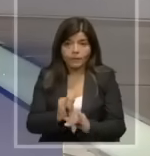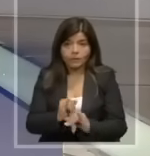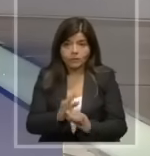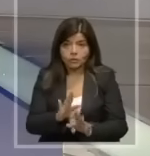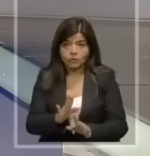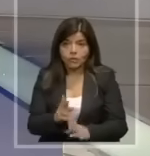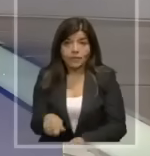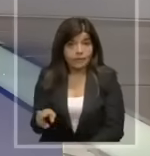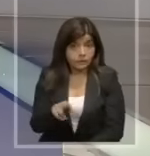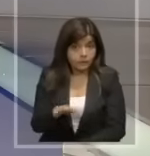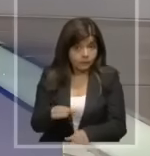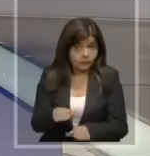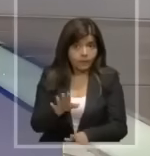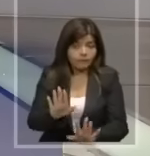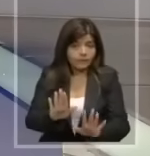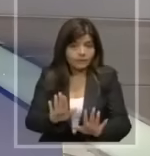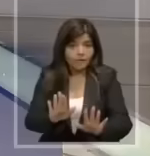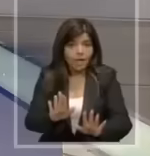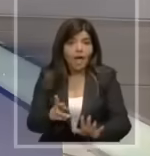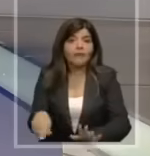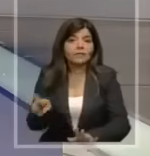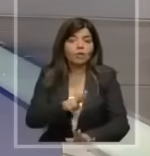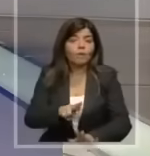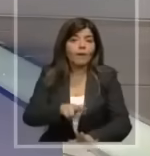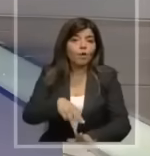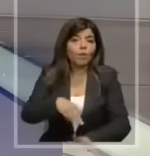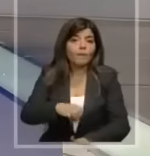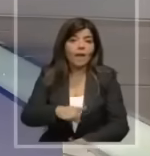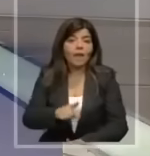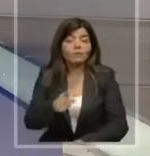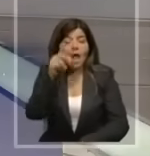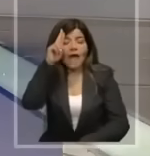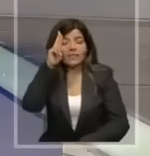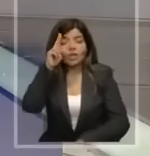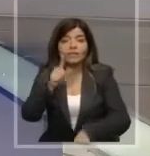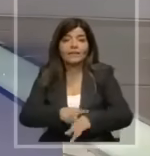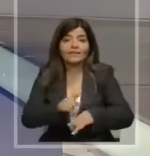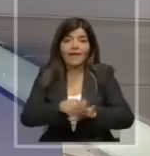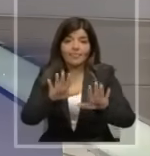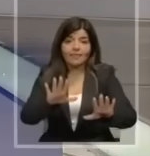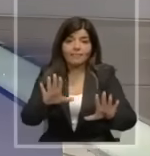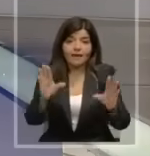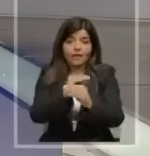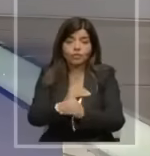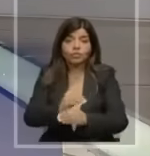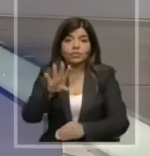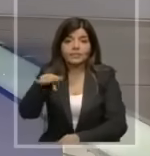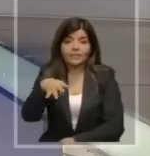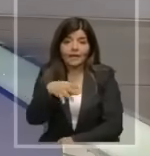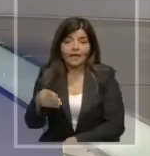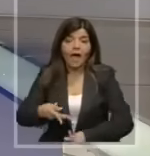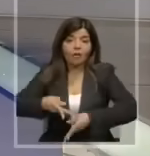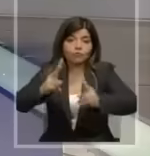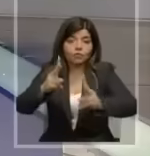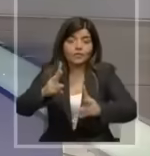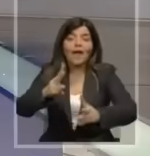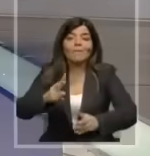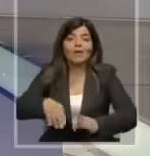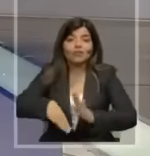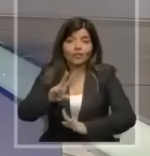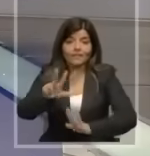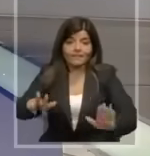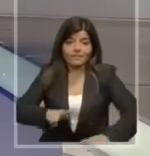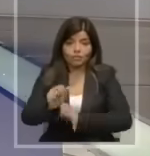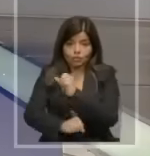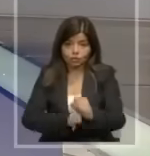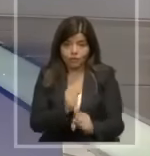a regresar con él. A ver. Retornemos con él, pero antes les quiero recordar a todos ustedes que a partir de las 22 horas Canal 13 está autorizado para transmitir programas para mayores de